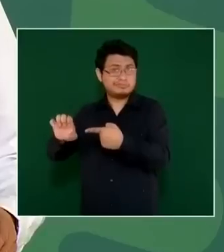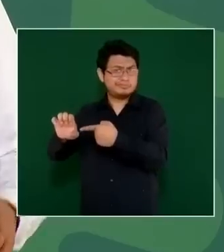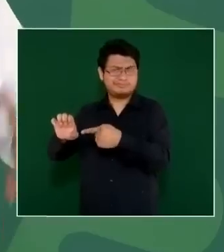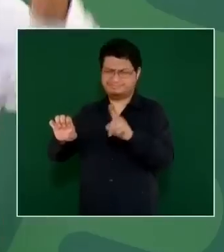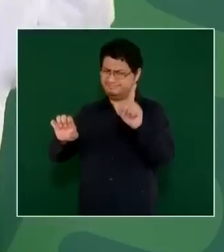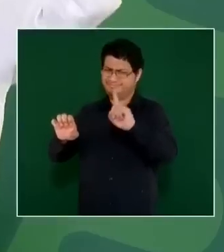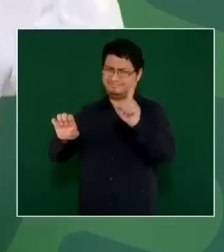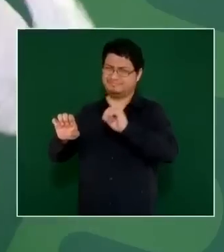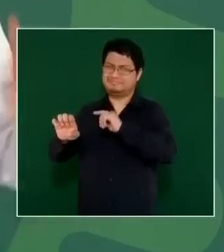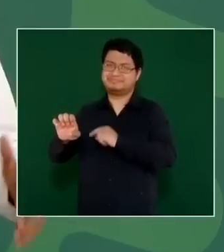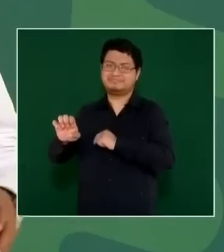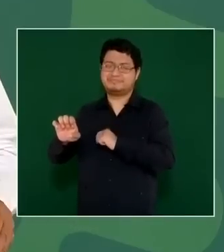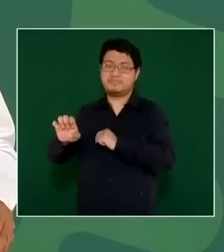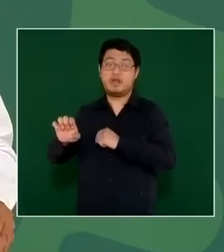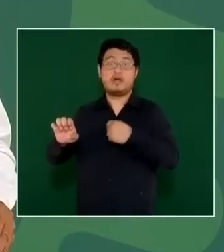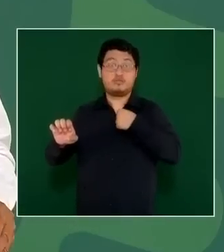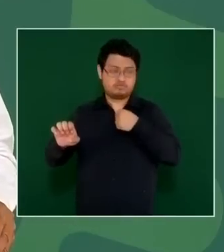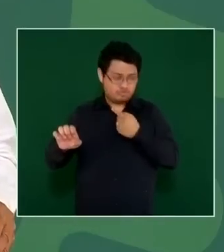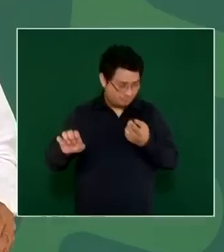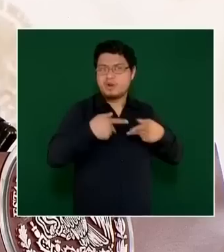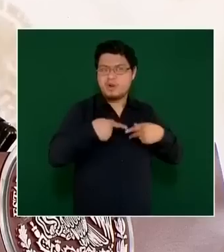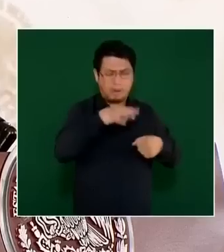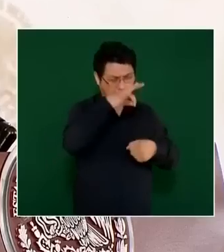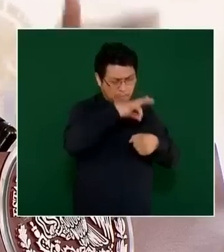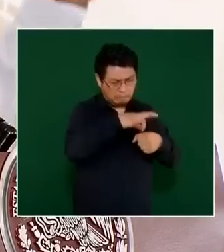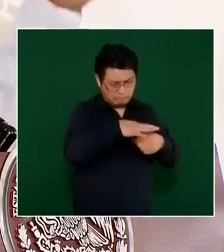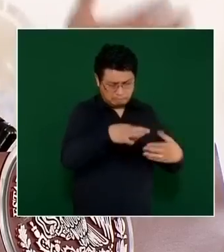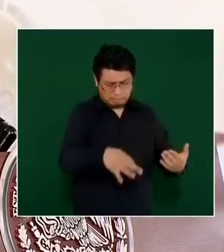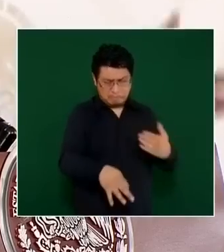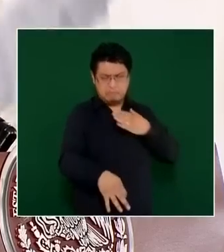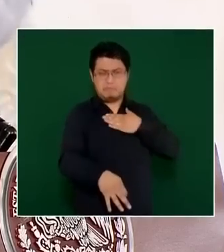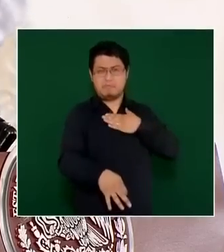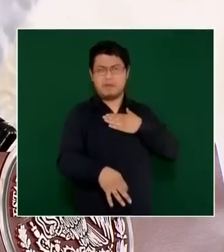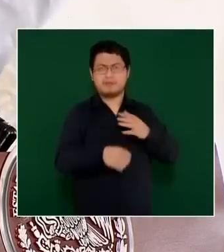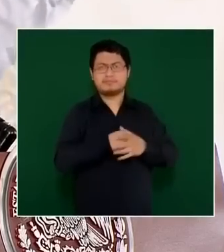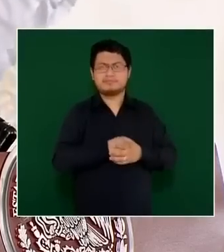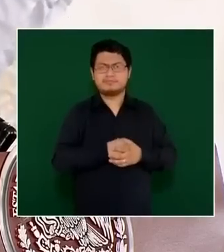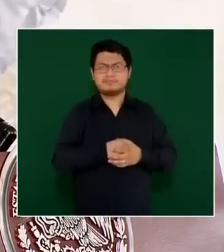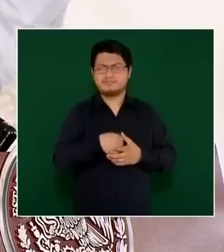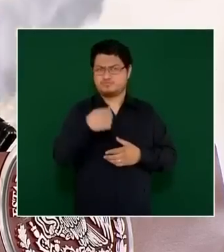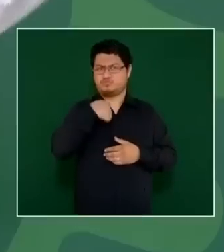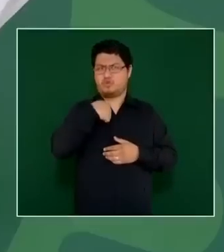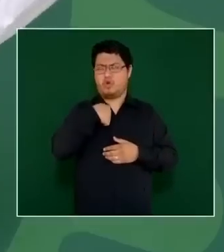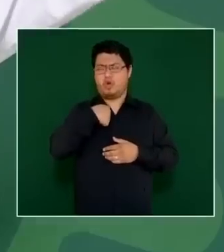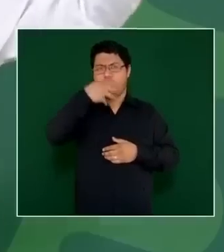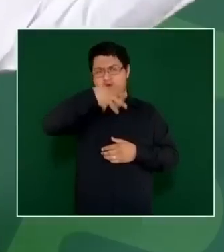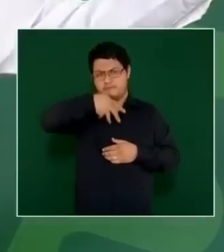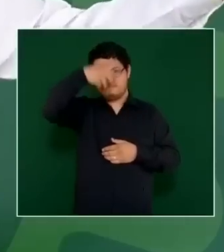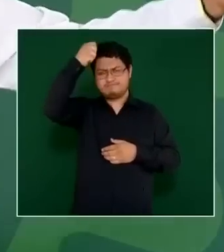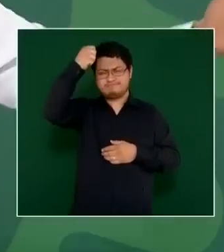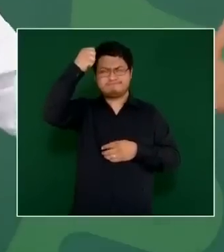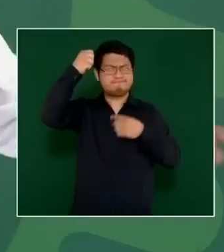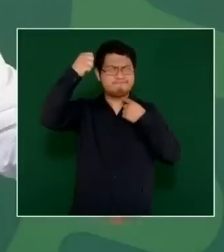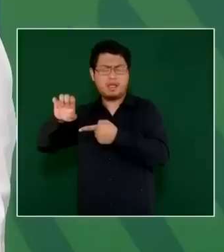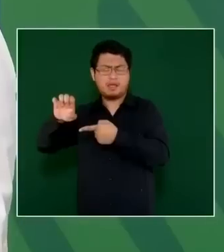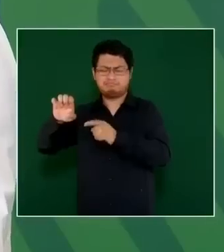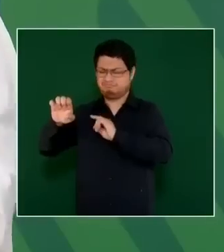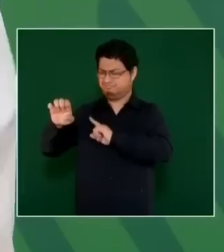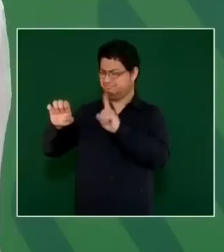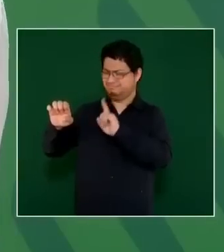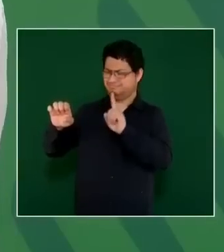llegué a la presidencia por el pueblo fui candidato nunca me reuní con los del INE